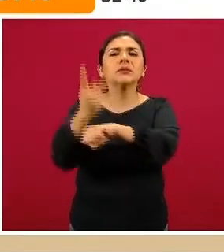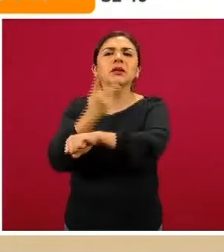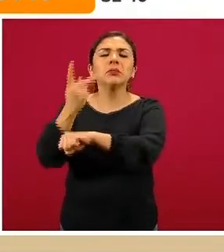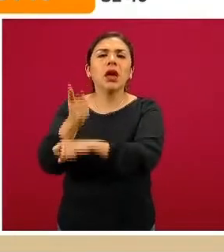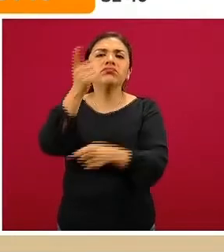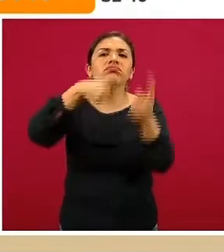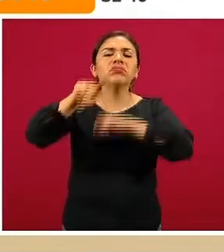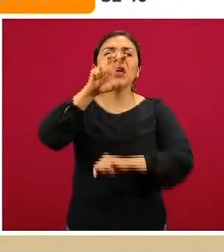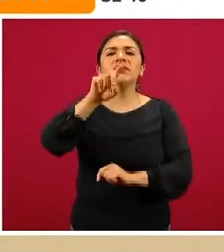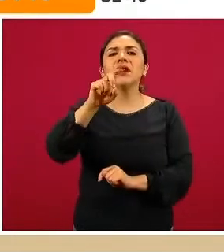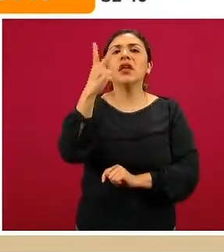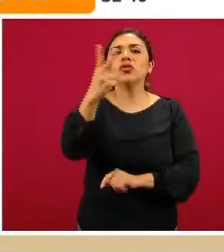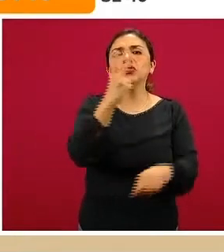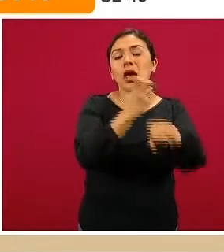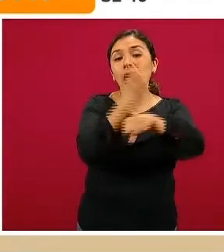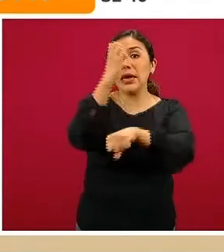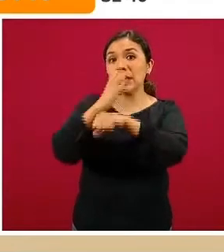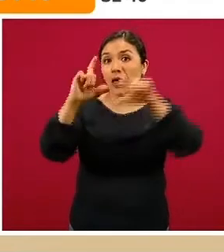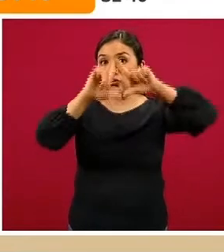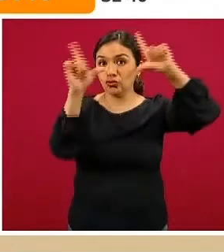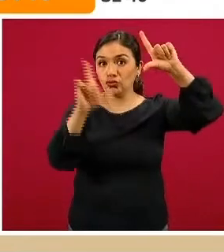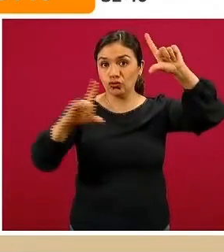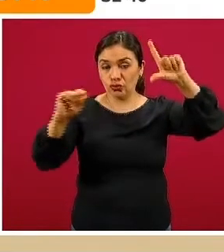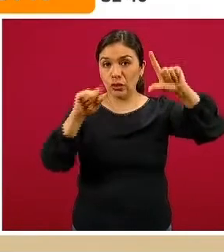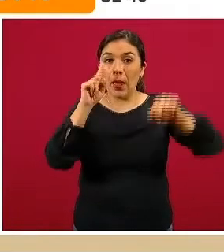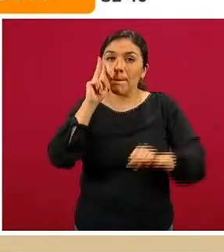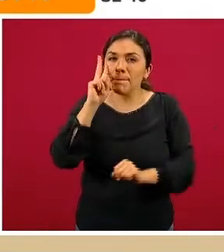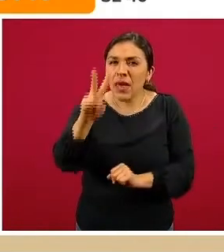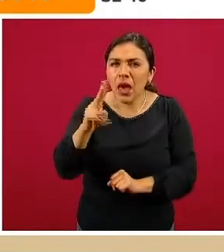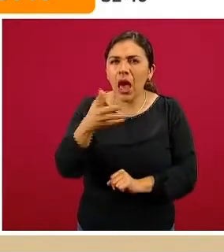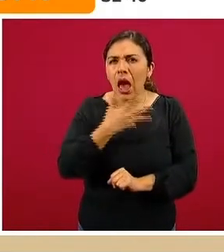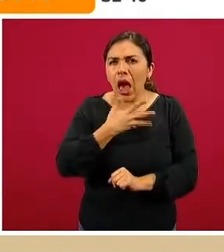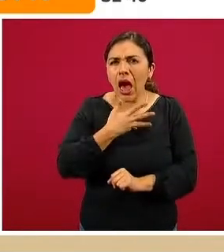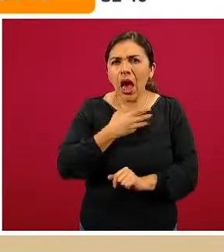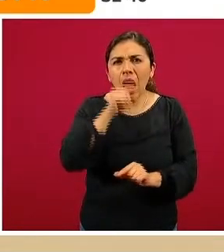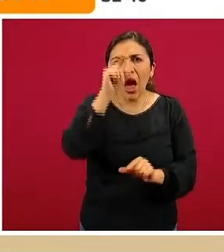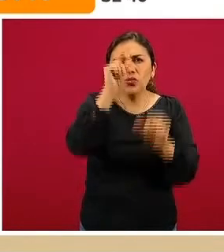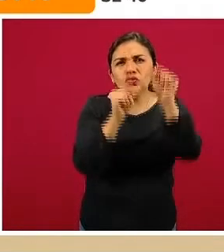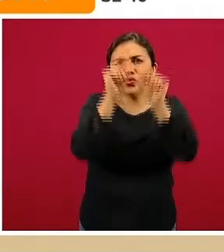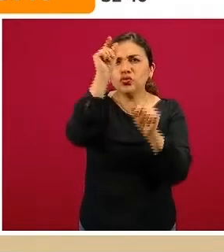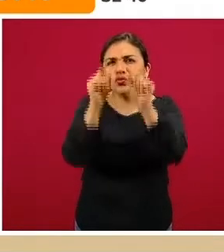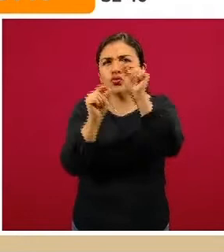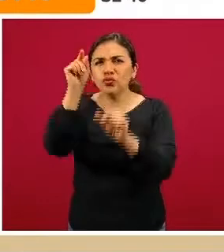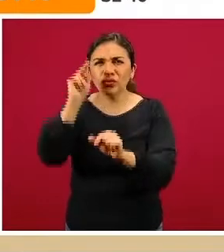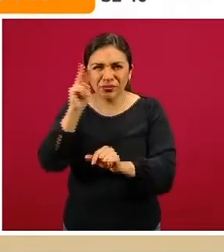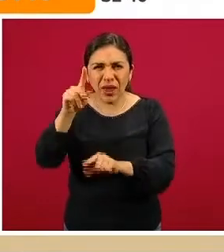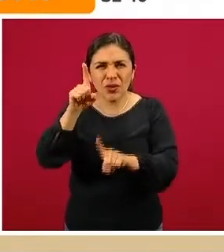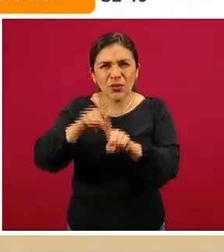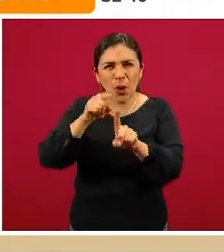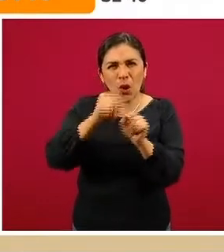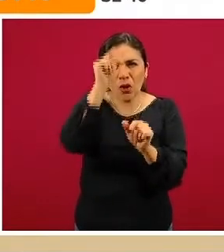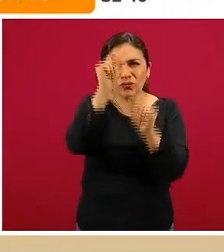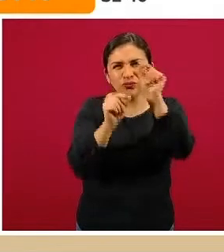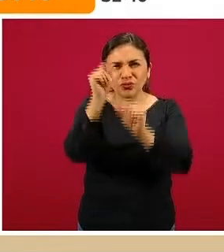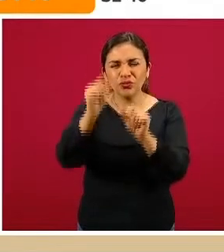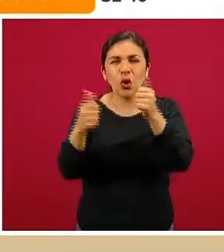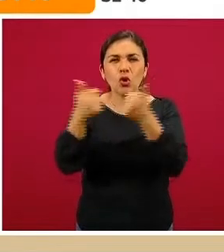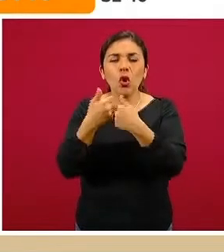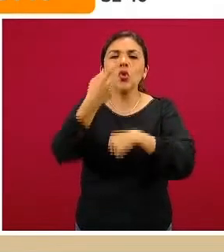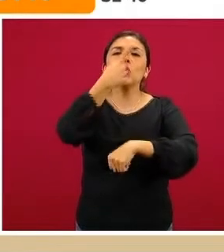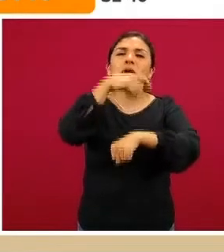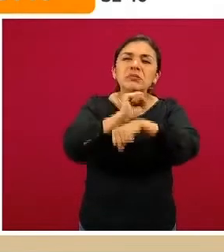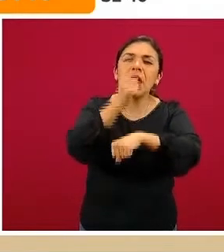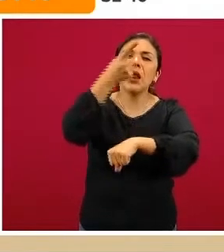las 32 entidades federativas y se encuentran distribuidas en estas barras que están agrupadas por